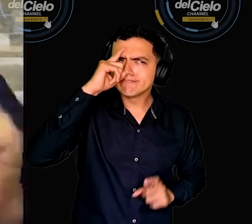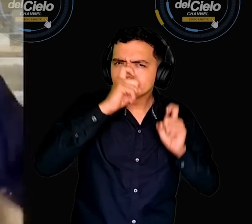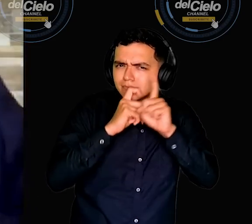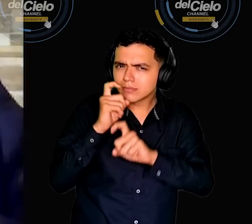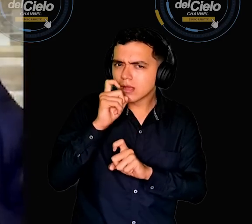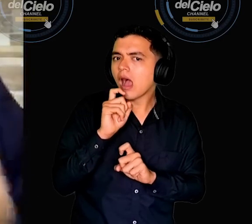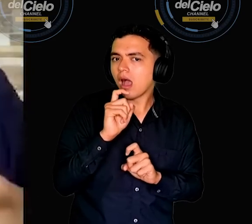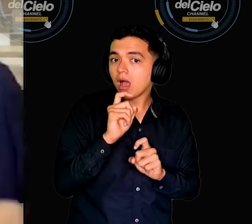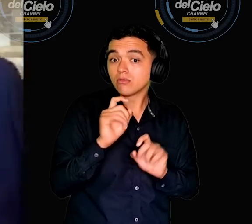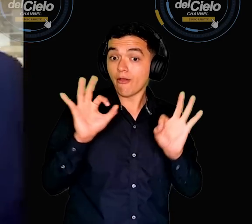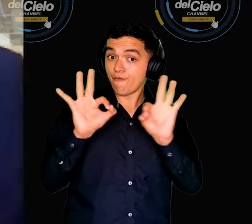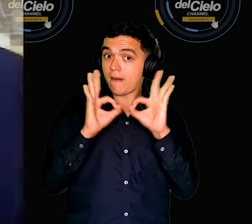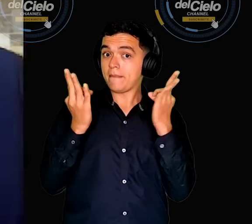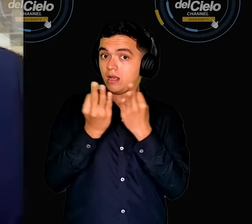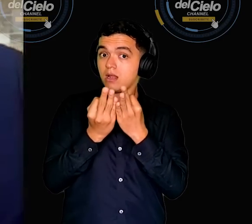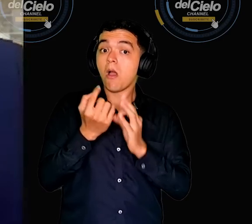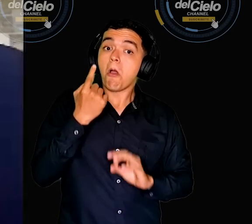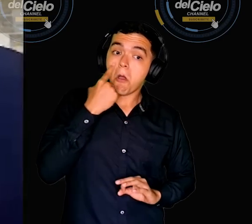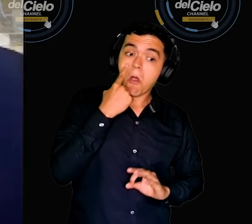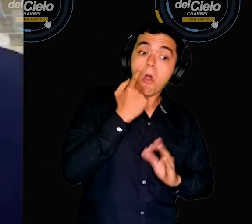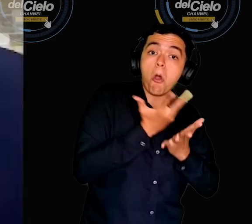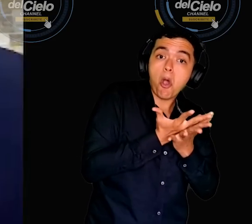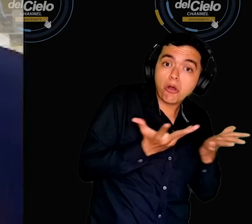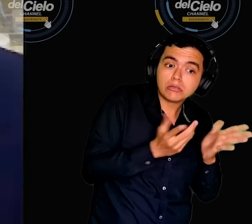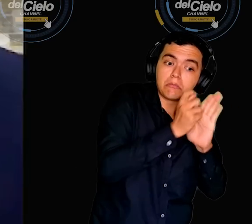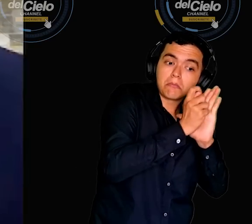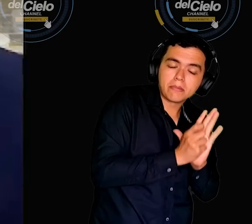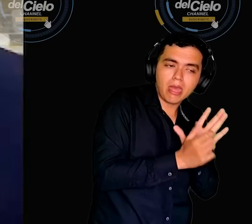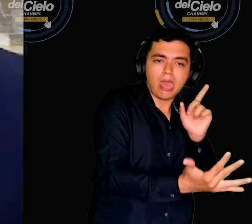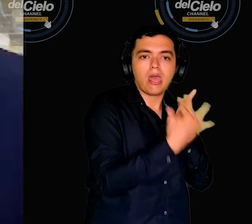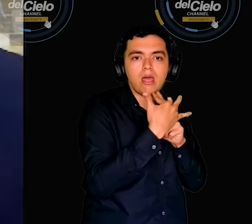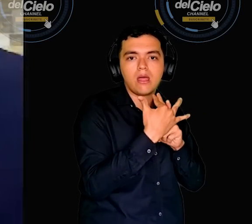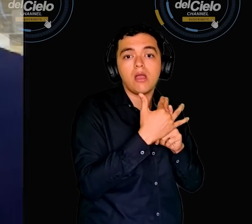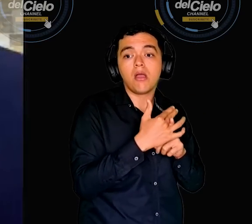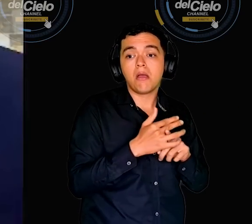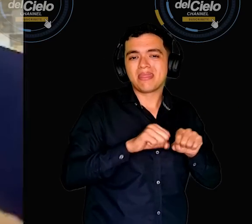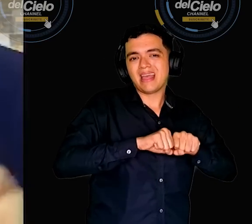da lengua guisada, no solo no la soporto, no la aguanto.